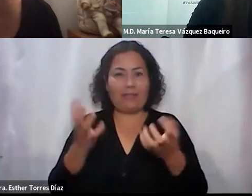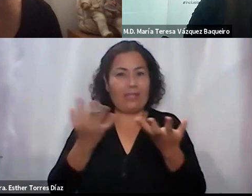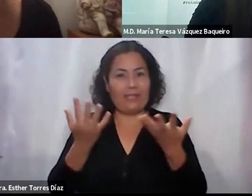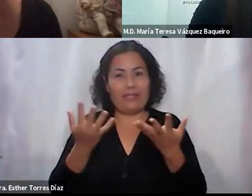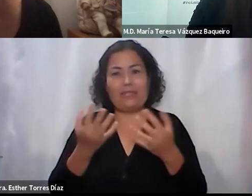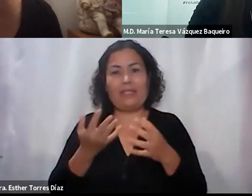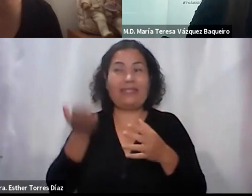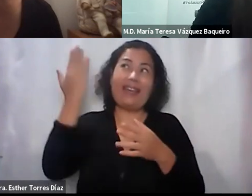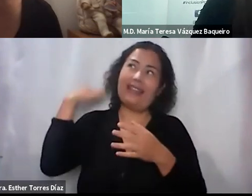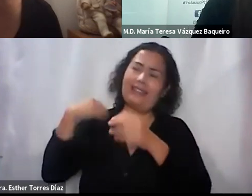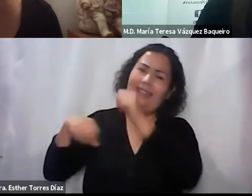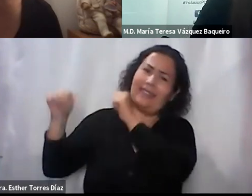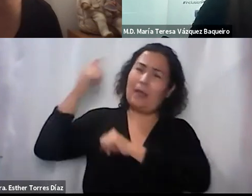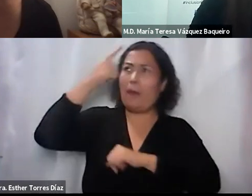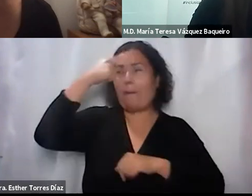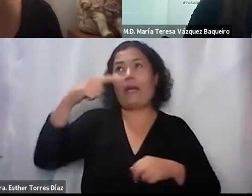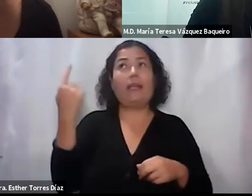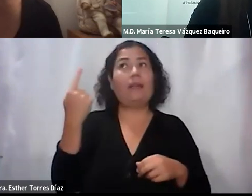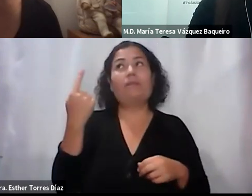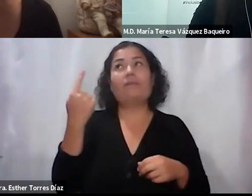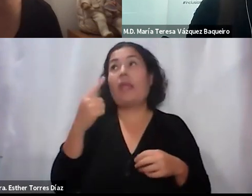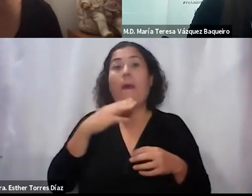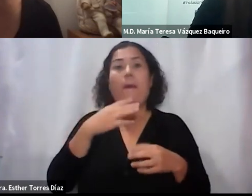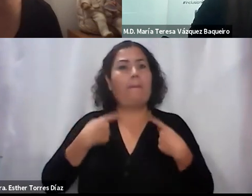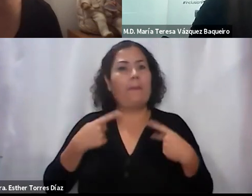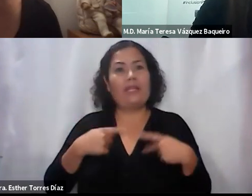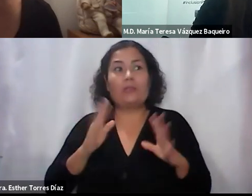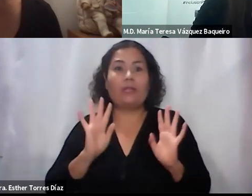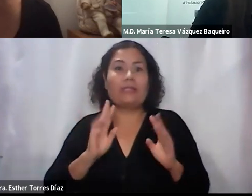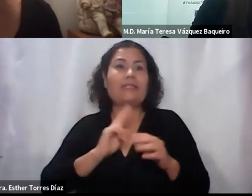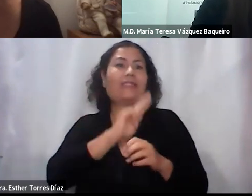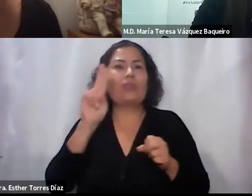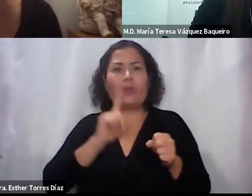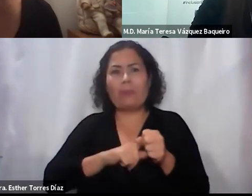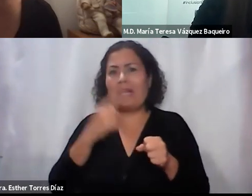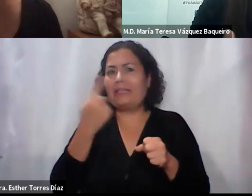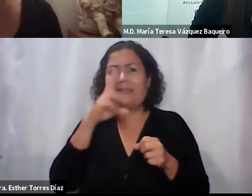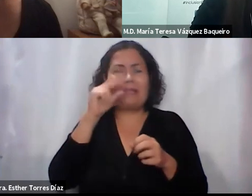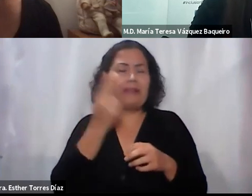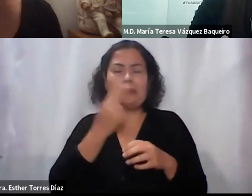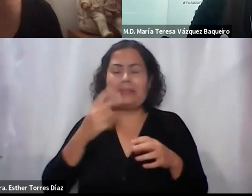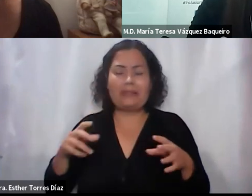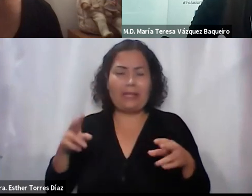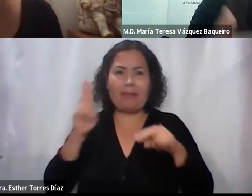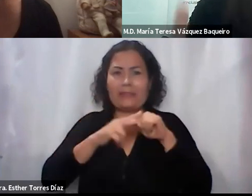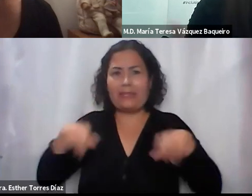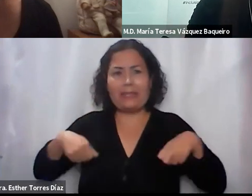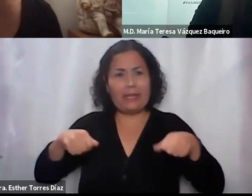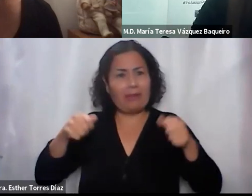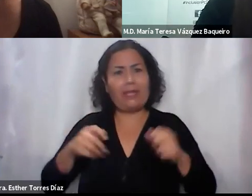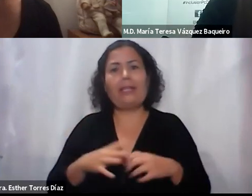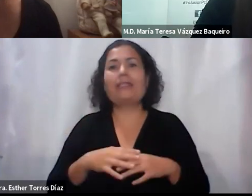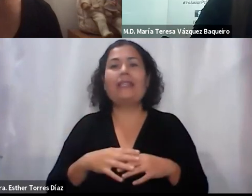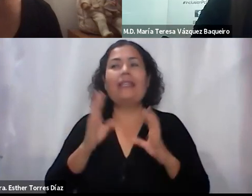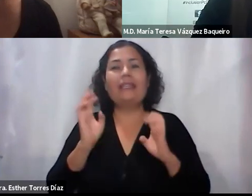para quien no necesitaba una silla de ruedas, para quien no, es decir, las calles estaban hechas para quien no tenía